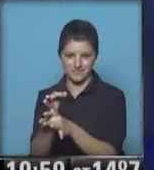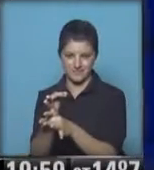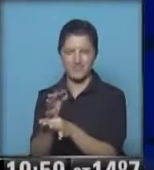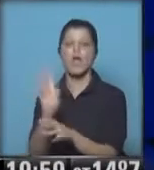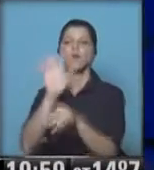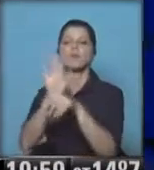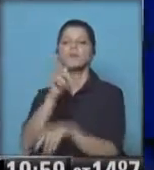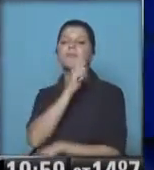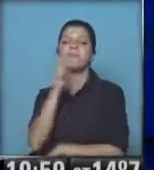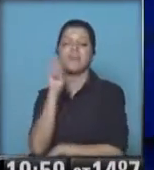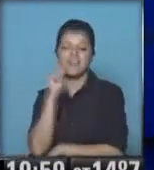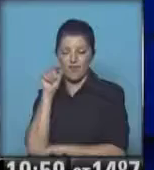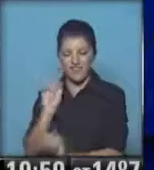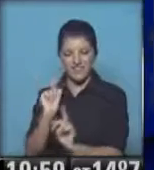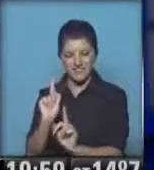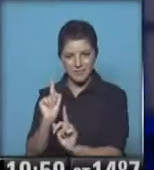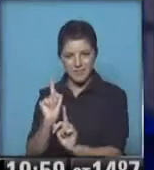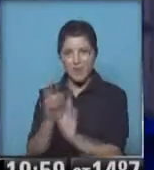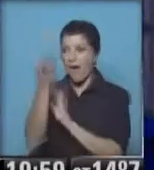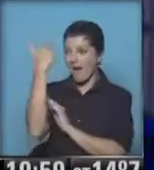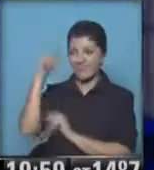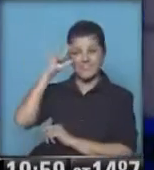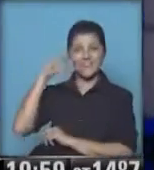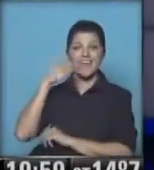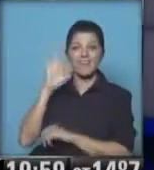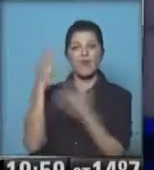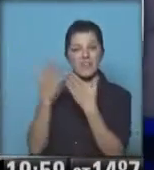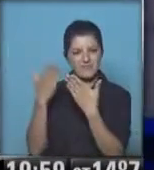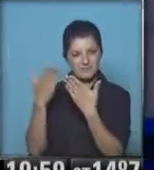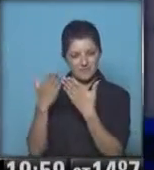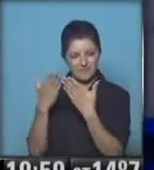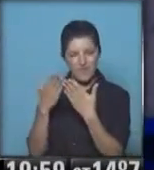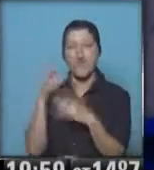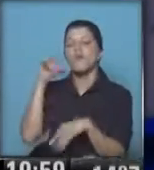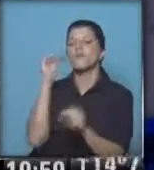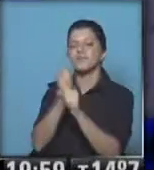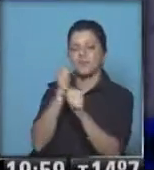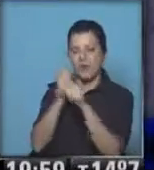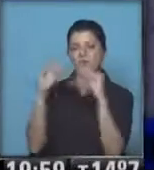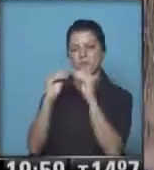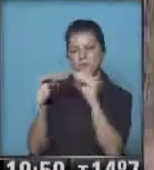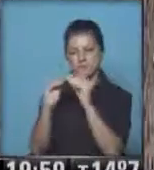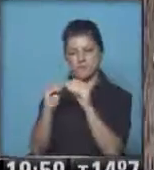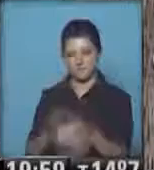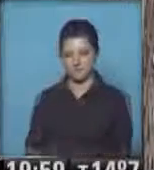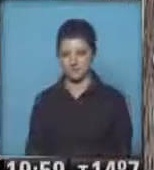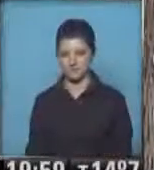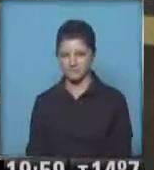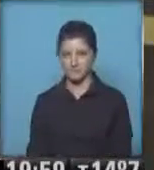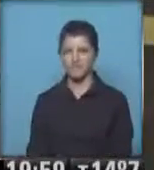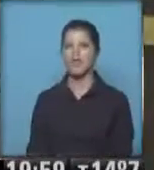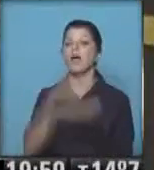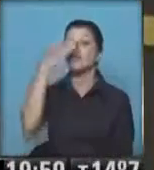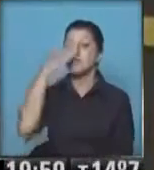este mismo colegio, Evo Morales cursó parte de sus estudios. El trabajo de nuestros enviados especiales. Luego de